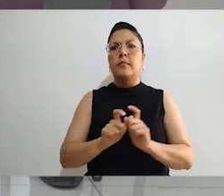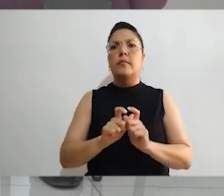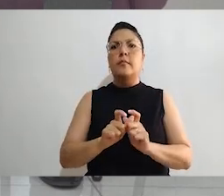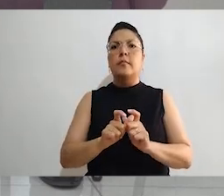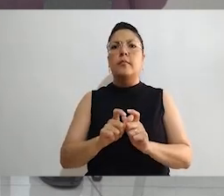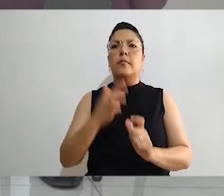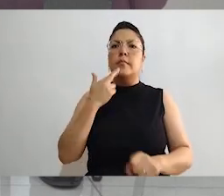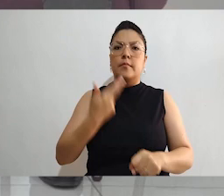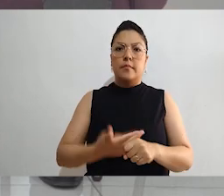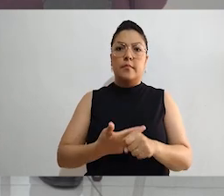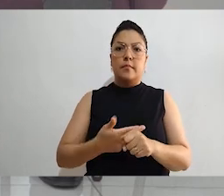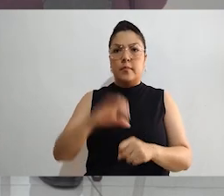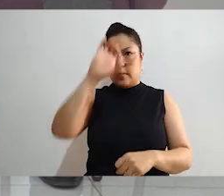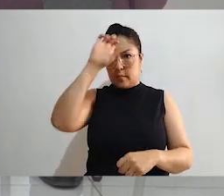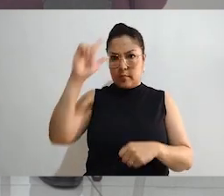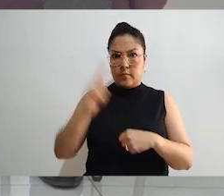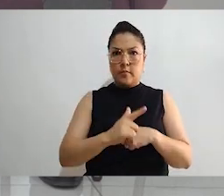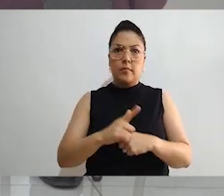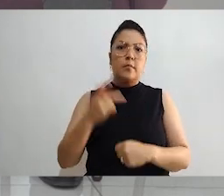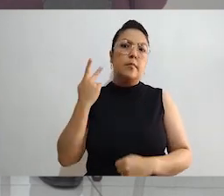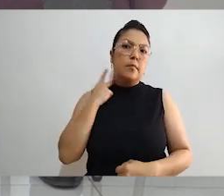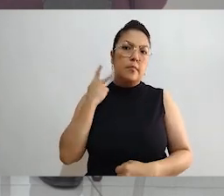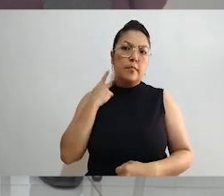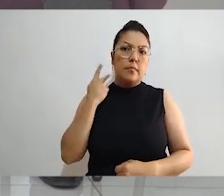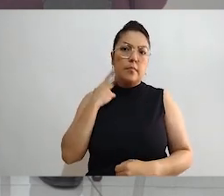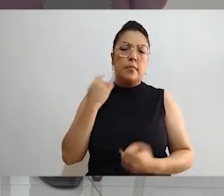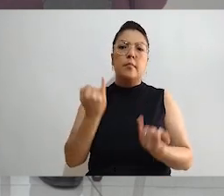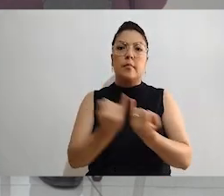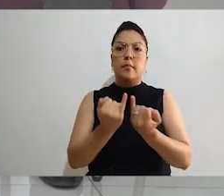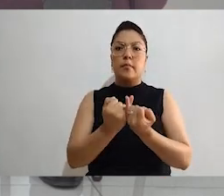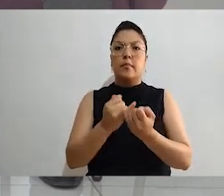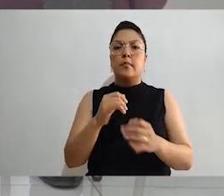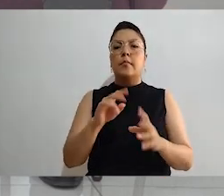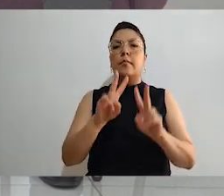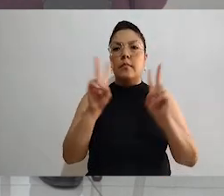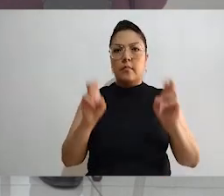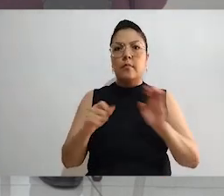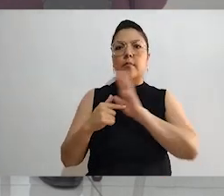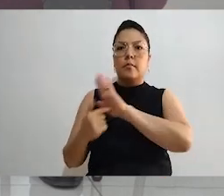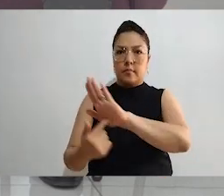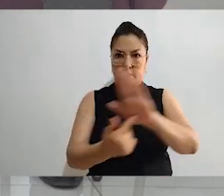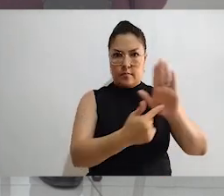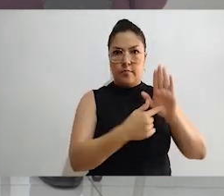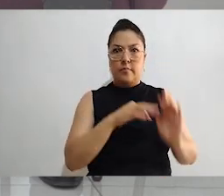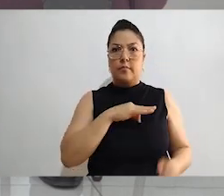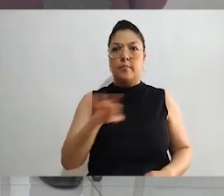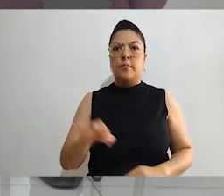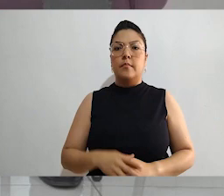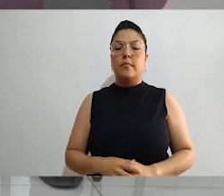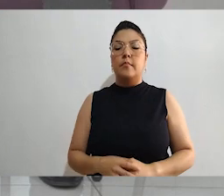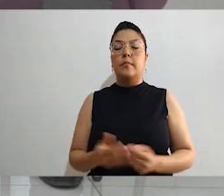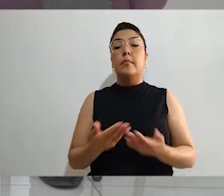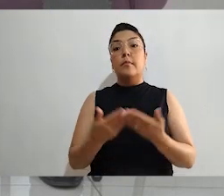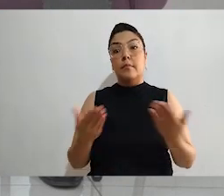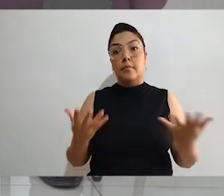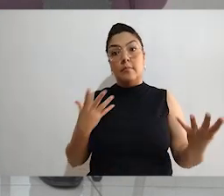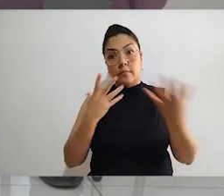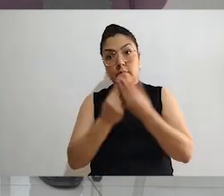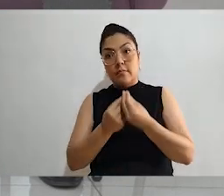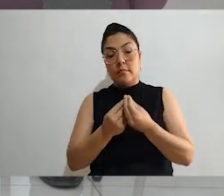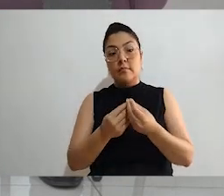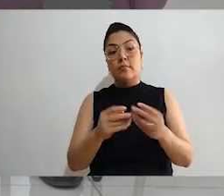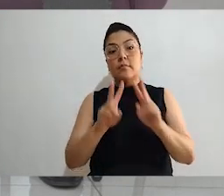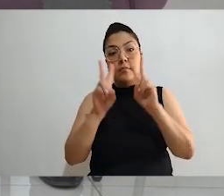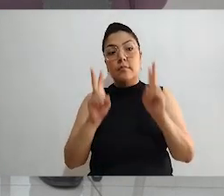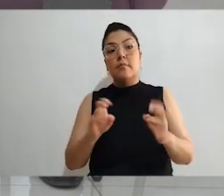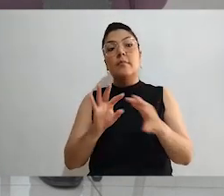Cultura Política, así es, y Difusión Democrática. Y nos está con nosotros ahora para platicarnos un poco sobre la participación de